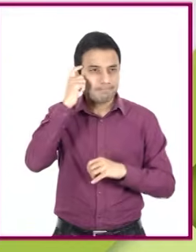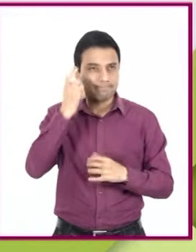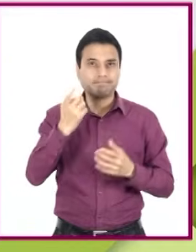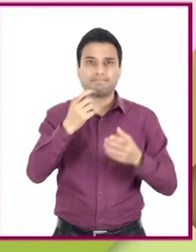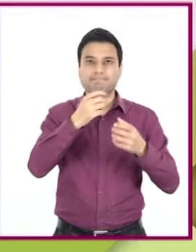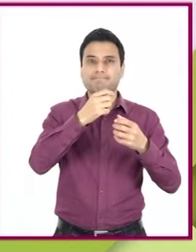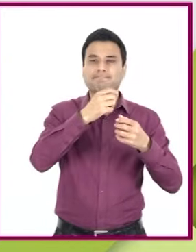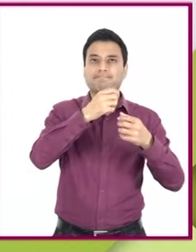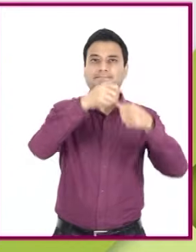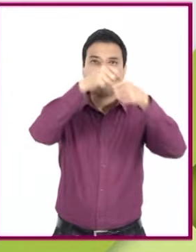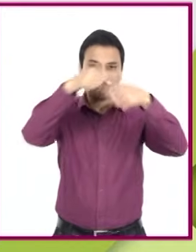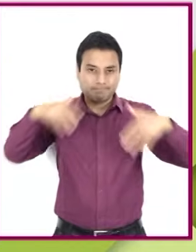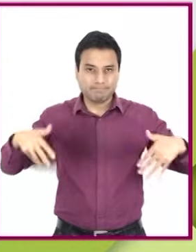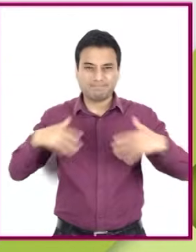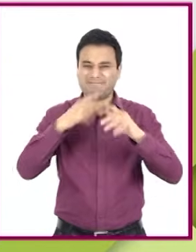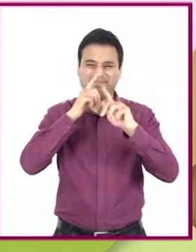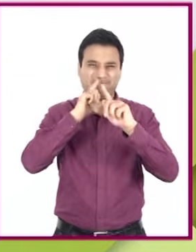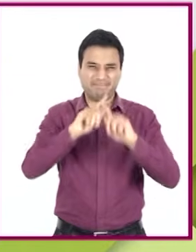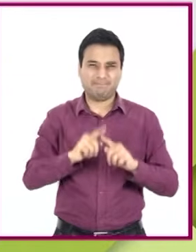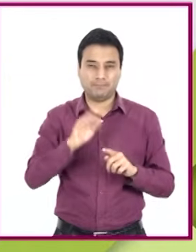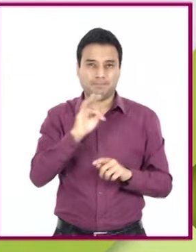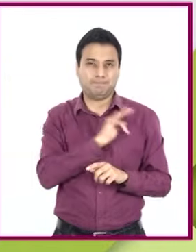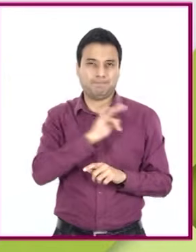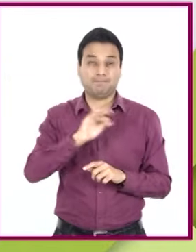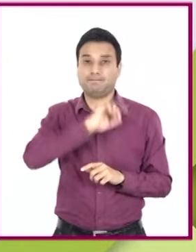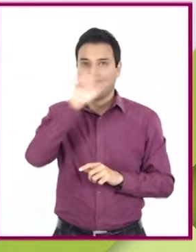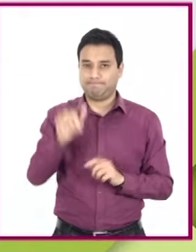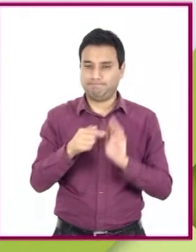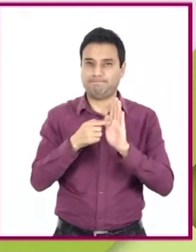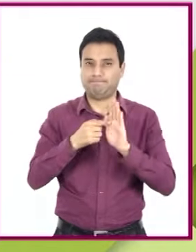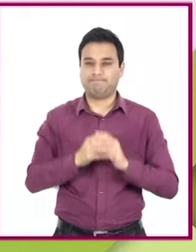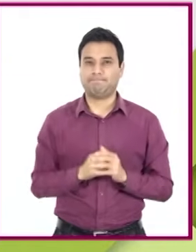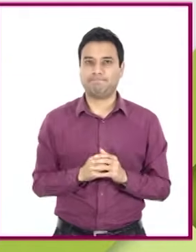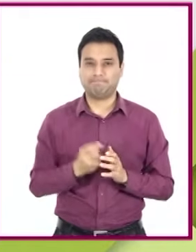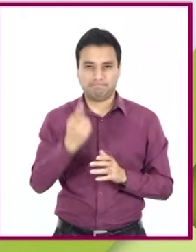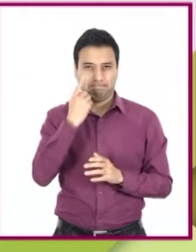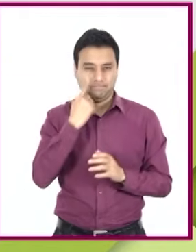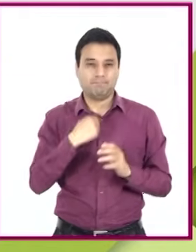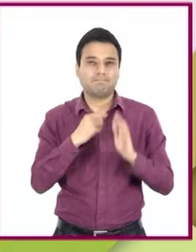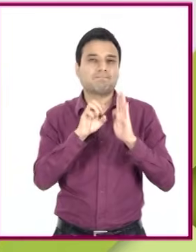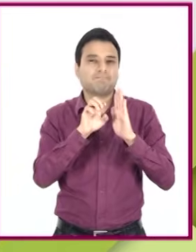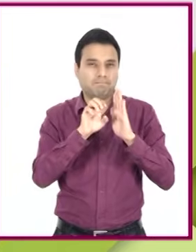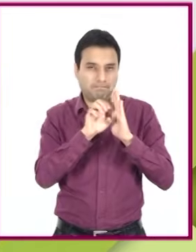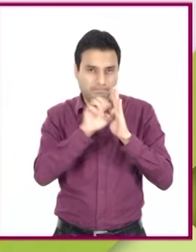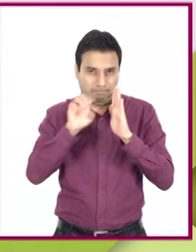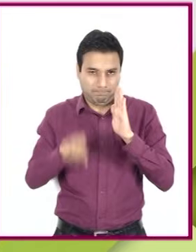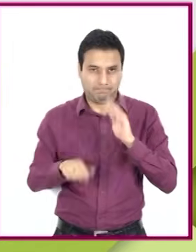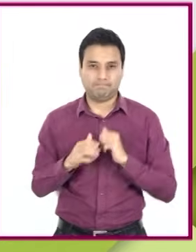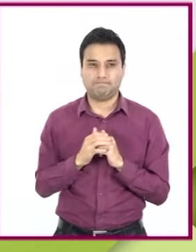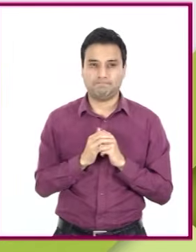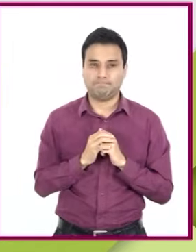fácil interpretarla y presentarla. Maestros, hice este ejemplo. ¿Qué les parece?